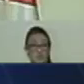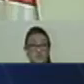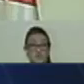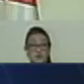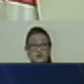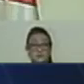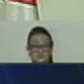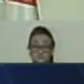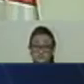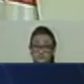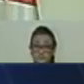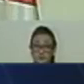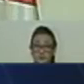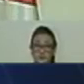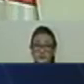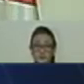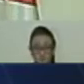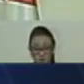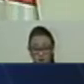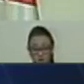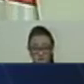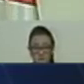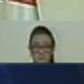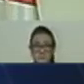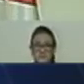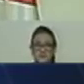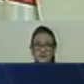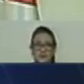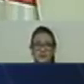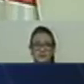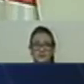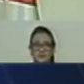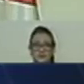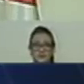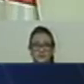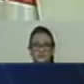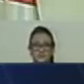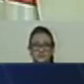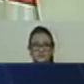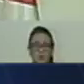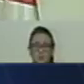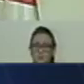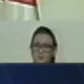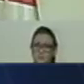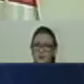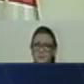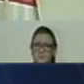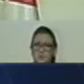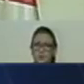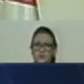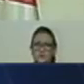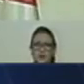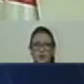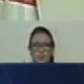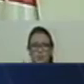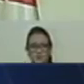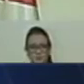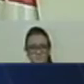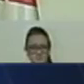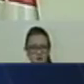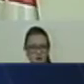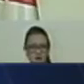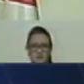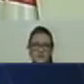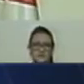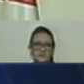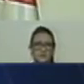una realidad. Yo estoy aquí como presidente no porque me apoya los 4 multimillonarios del país, no